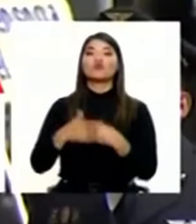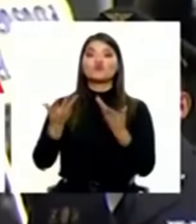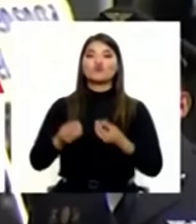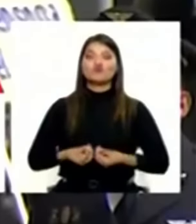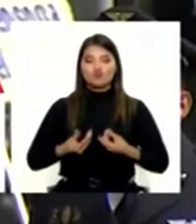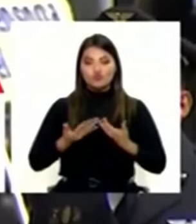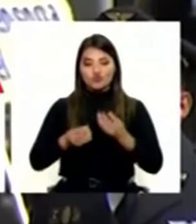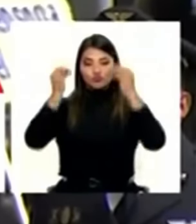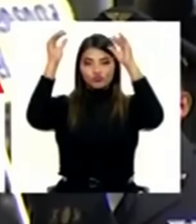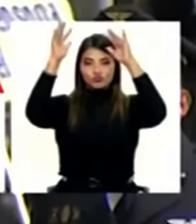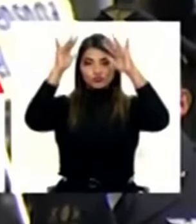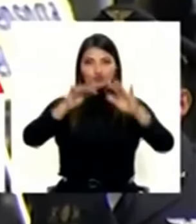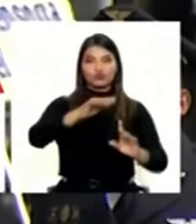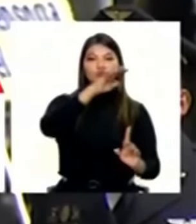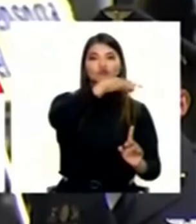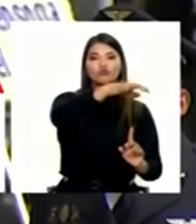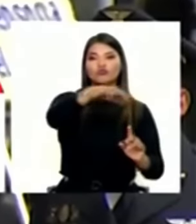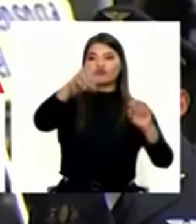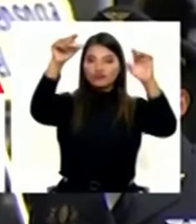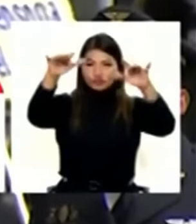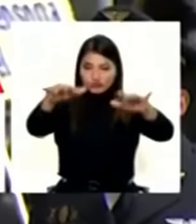descienda sobre todos ustedes.